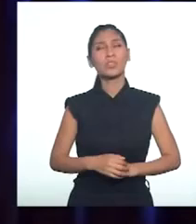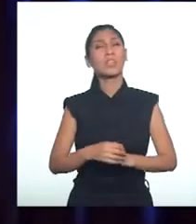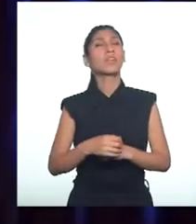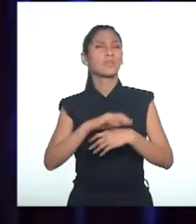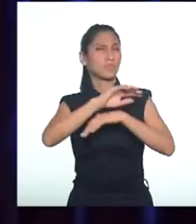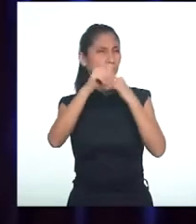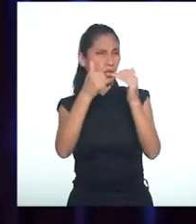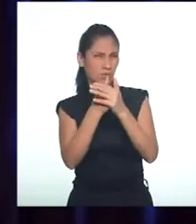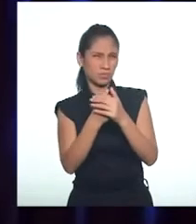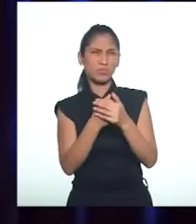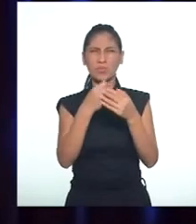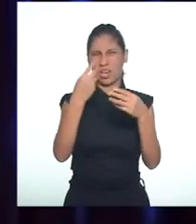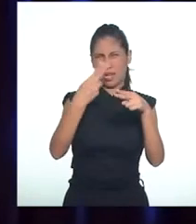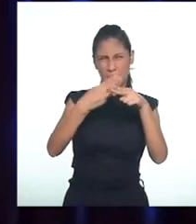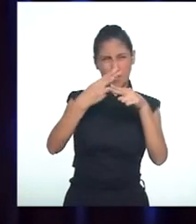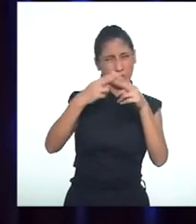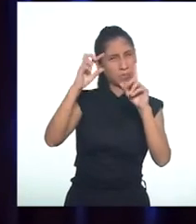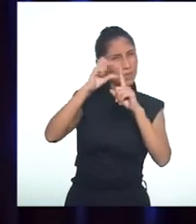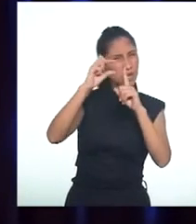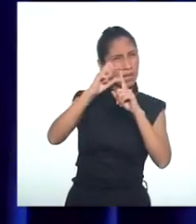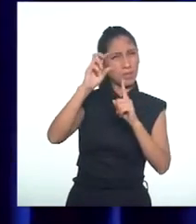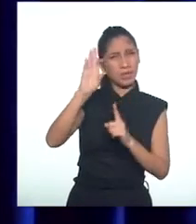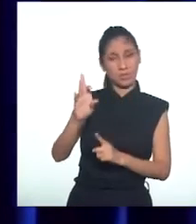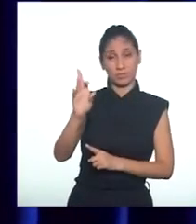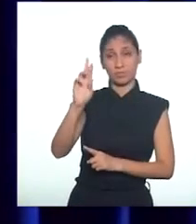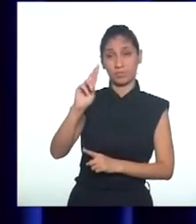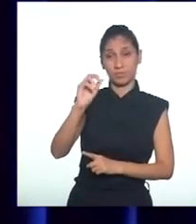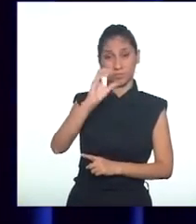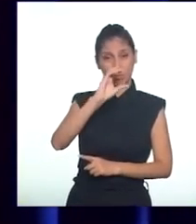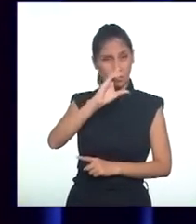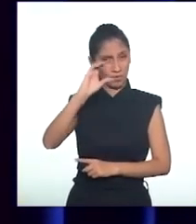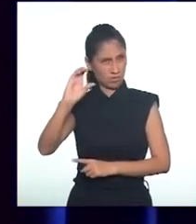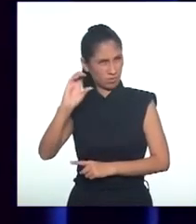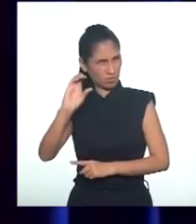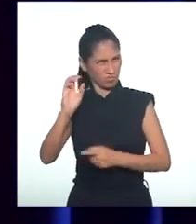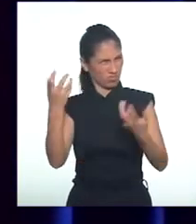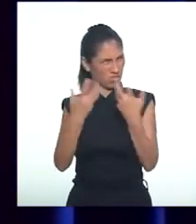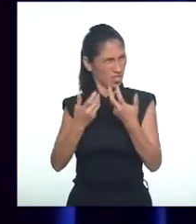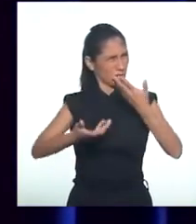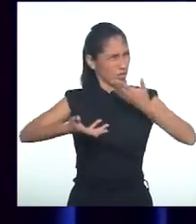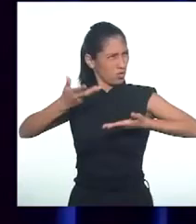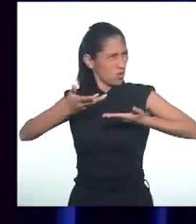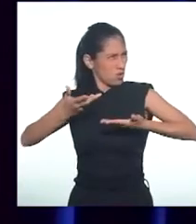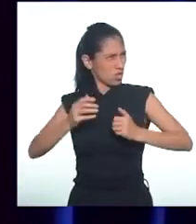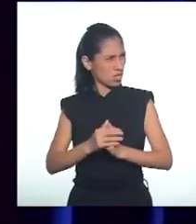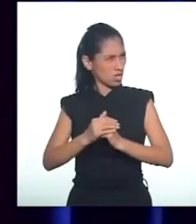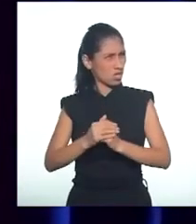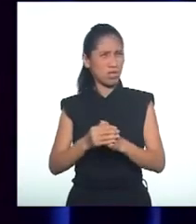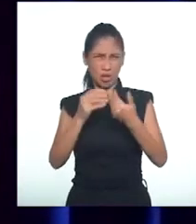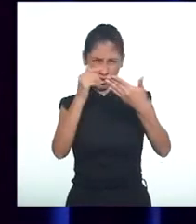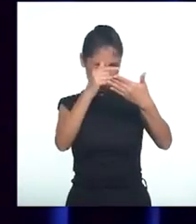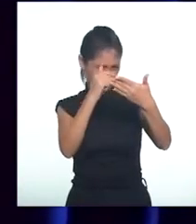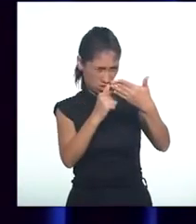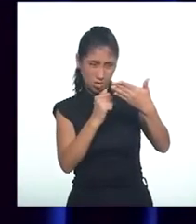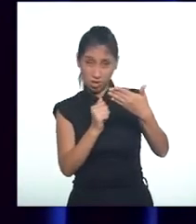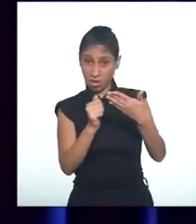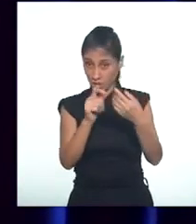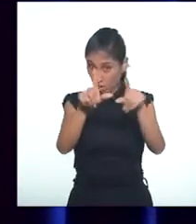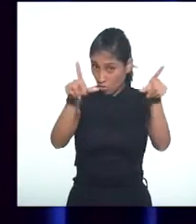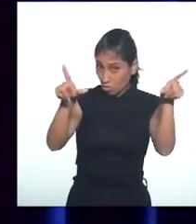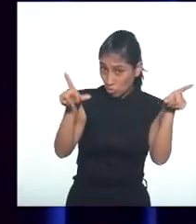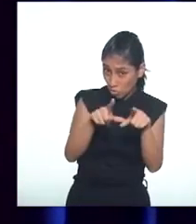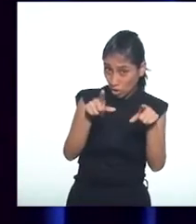¿A qué se refiere con un Froc? ¿O Kerzes? ¿O Fretzers? ¿Realmente existe un lugar